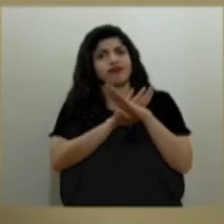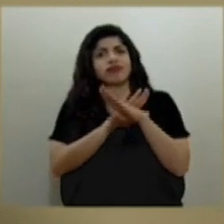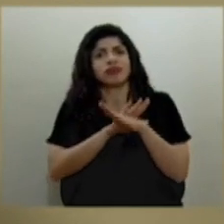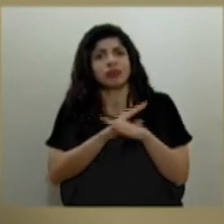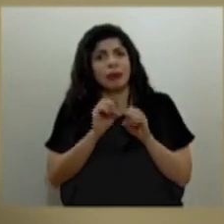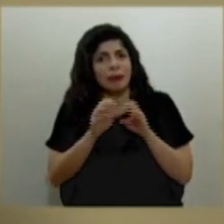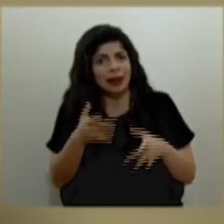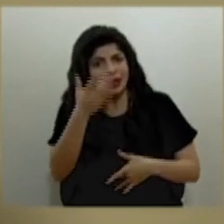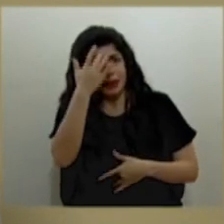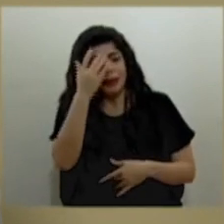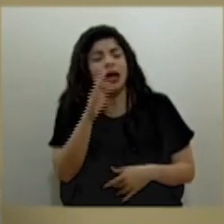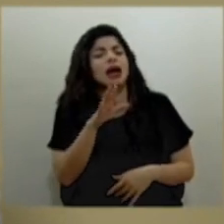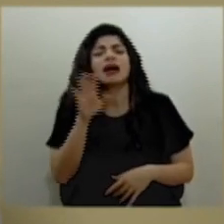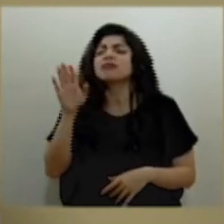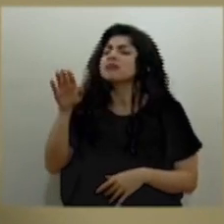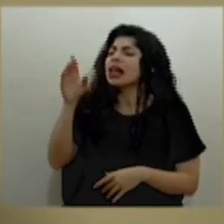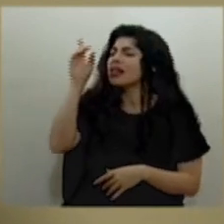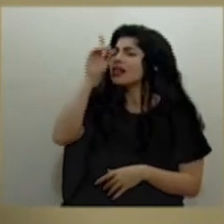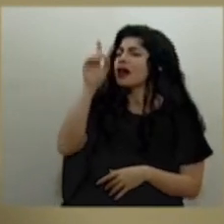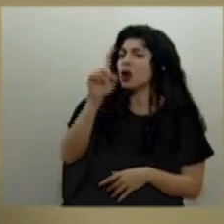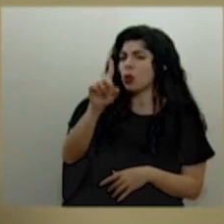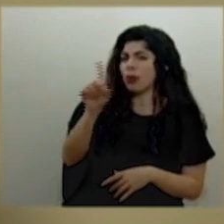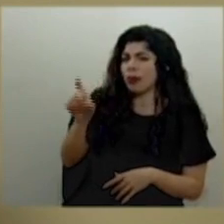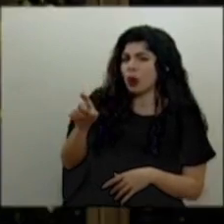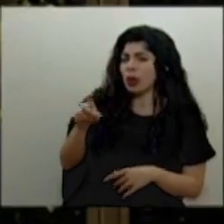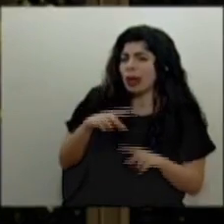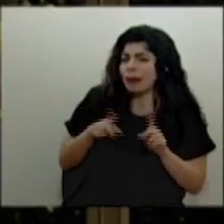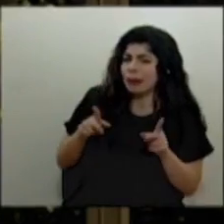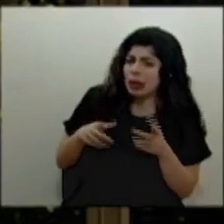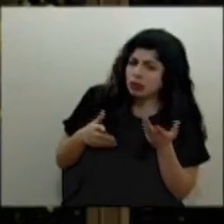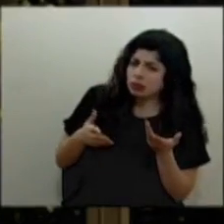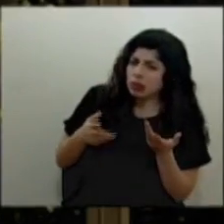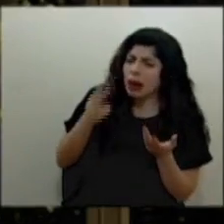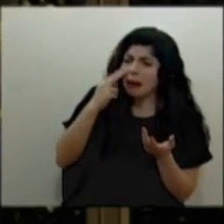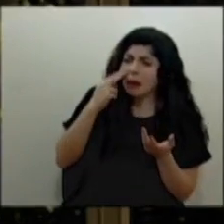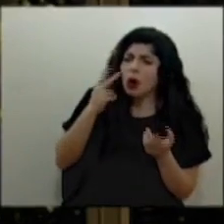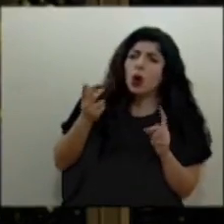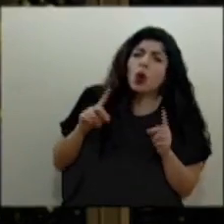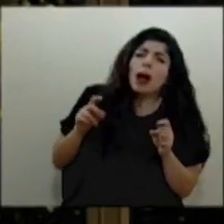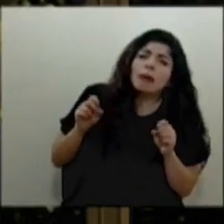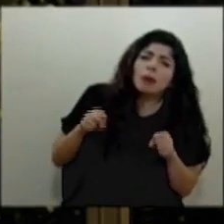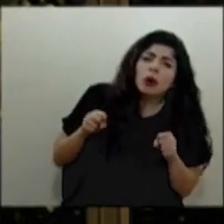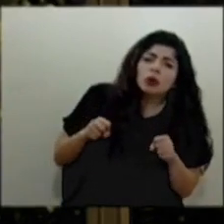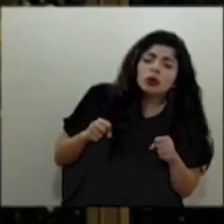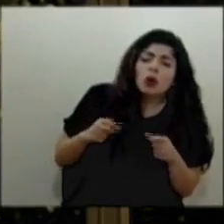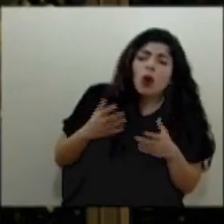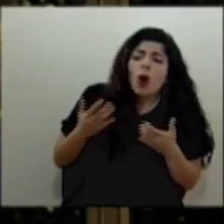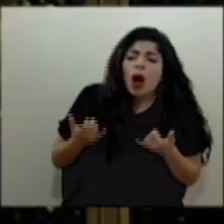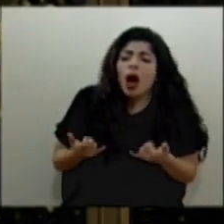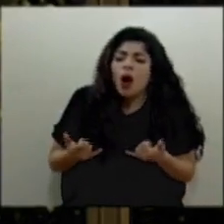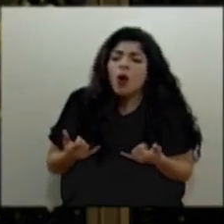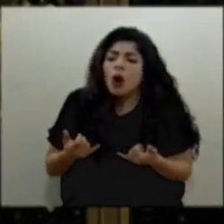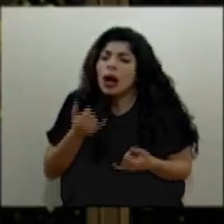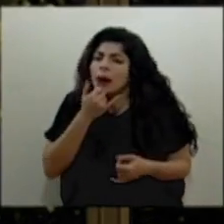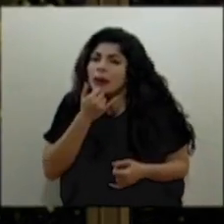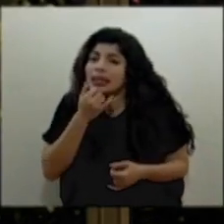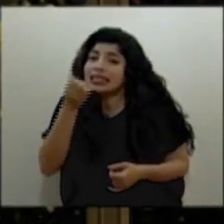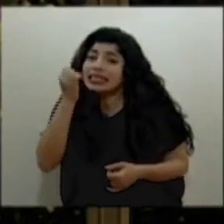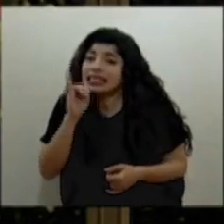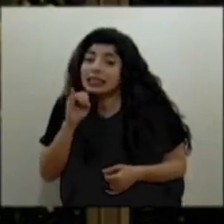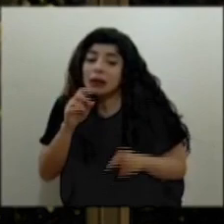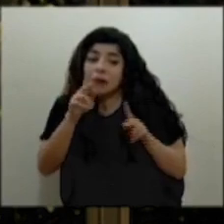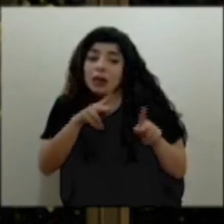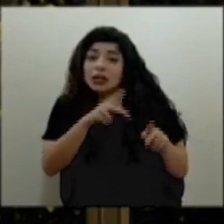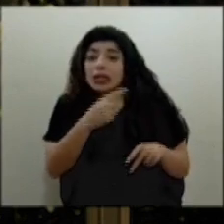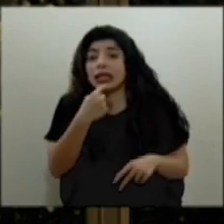medio de la pandemia. Don Daniel, Nada más una consulta, pero vamos a ver qué posibilidades hay aquí o qué cabe aquí en el sentido de que si la